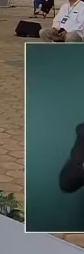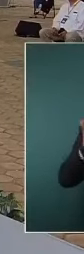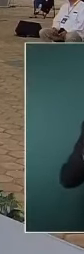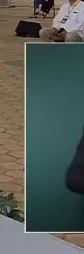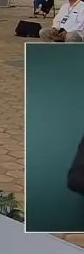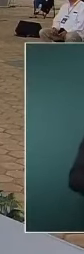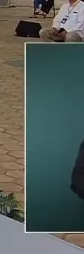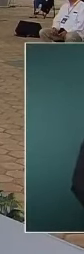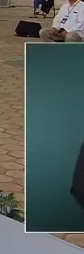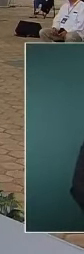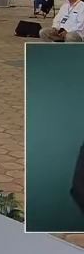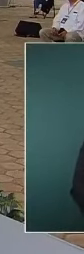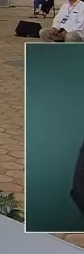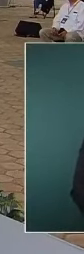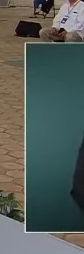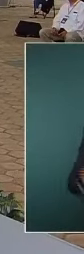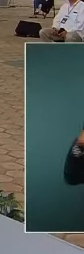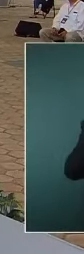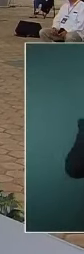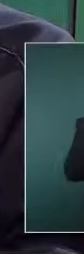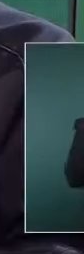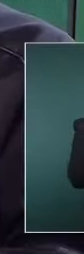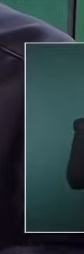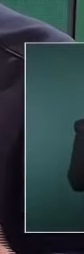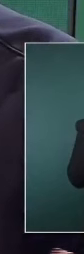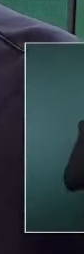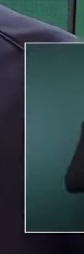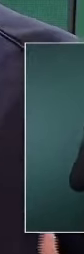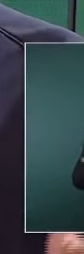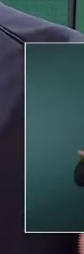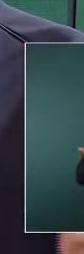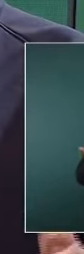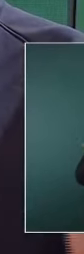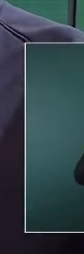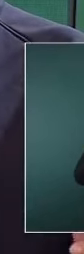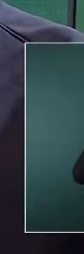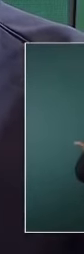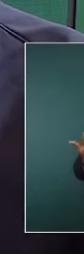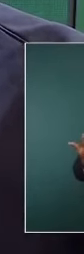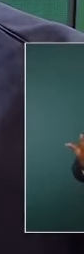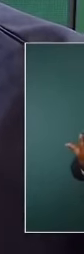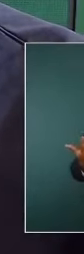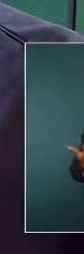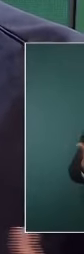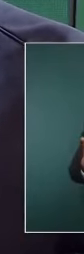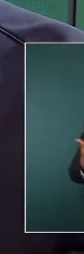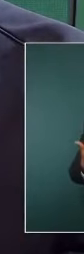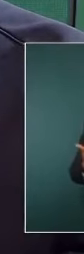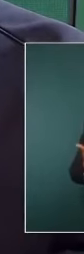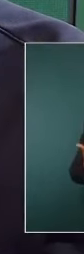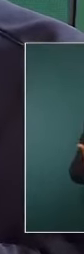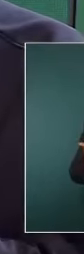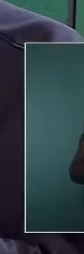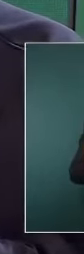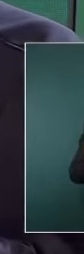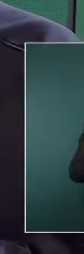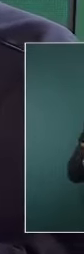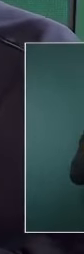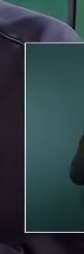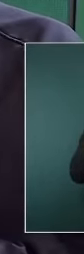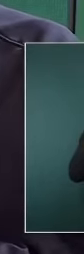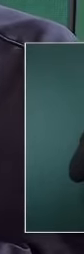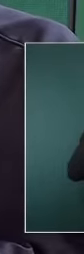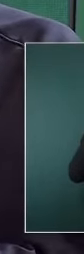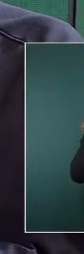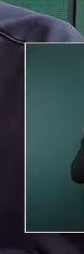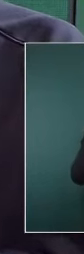Si no te tratan bien. Pero nosotros necesitábamos comunicarnos.